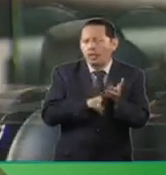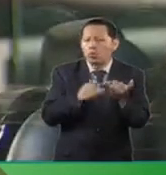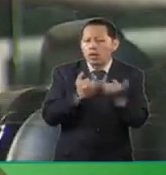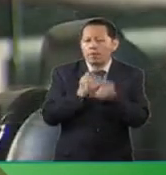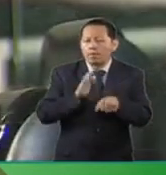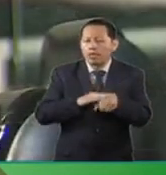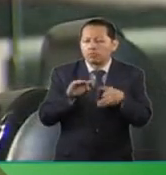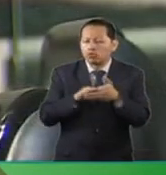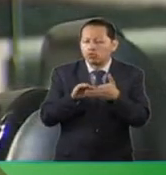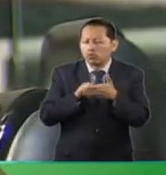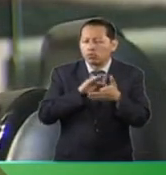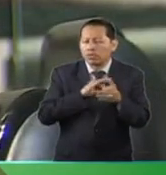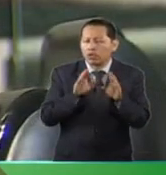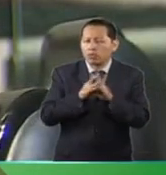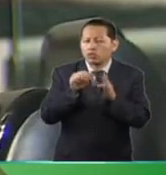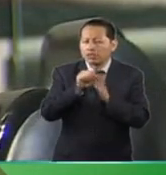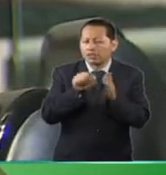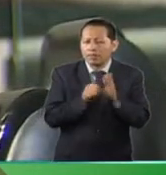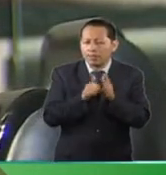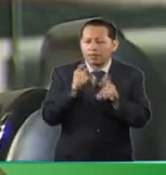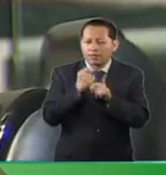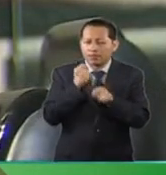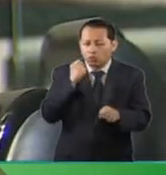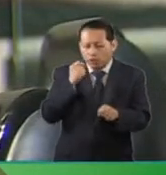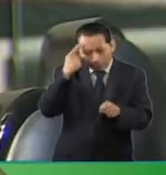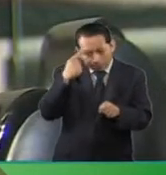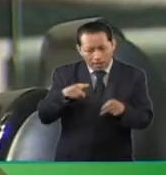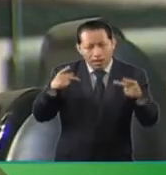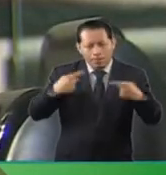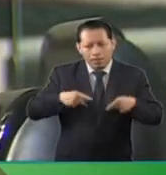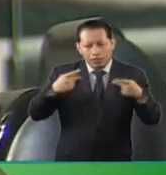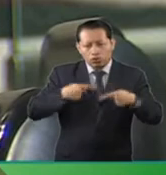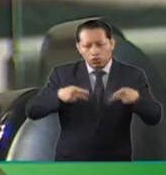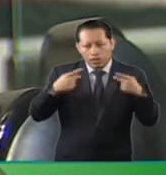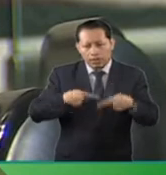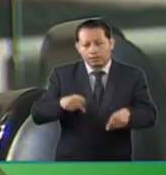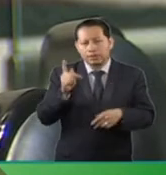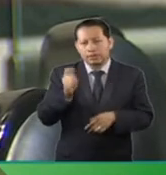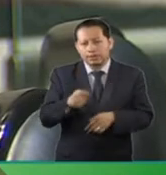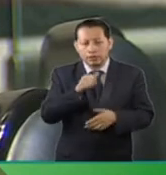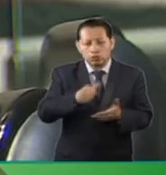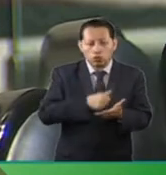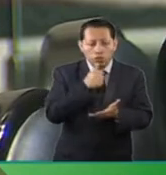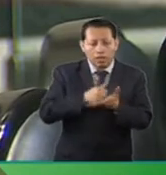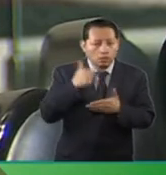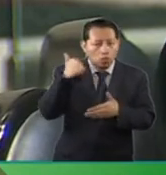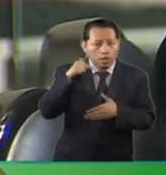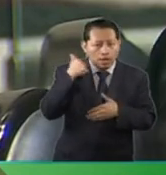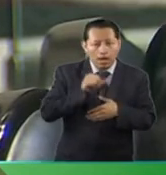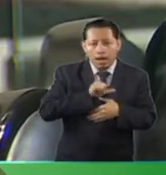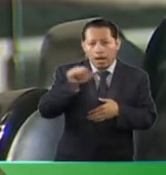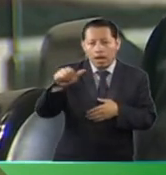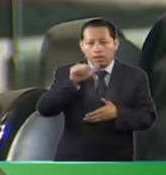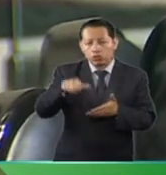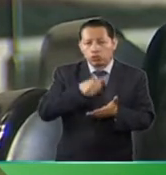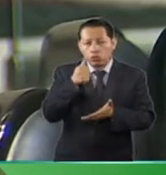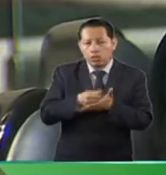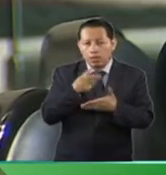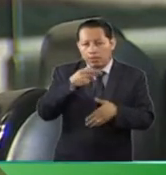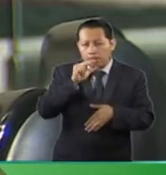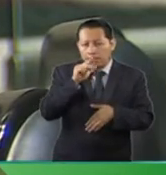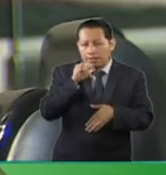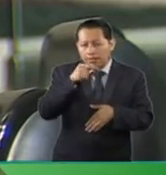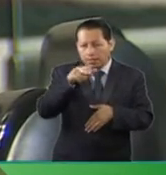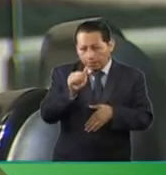frecuencias en un sistema de transporte efectivo para las personas entre la ciudad de Guadalajara y la ciudad de tequila